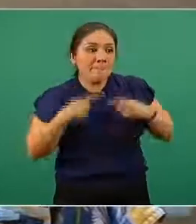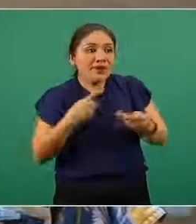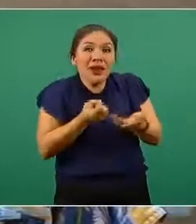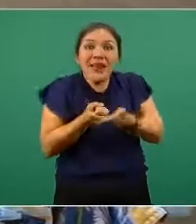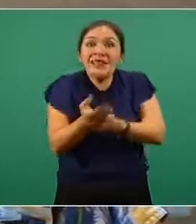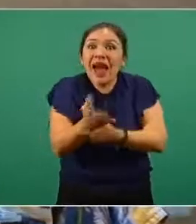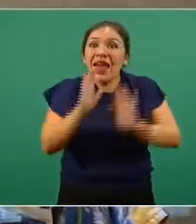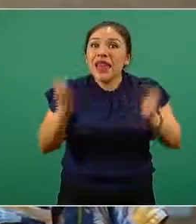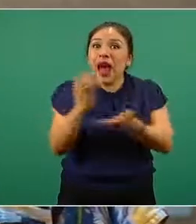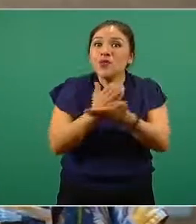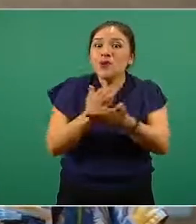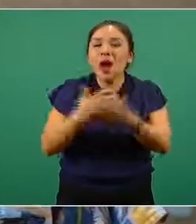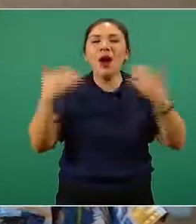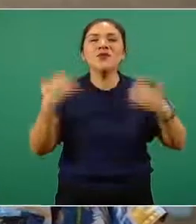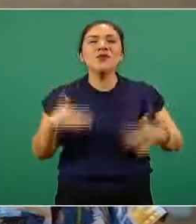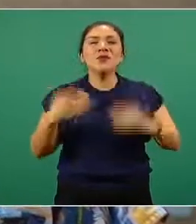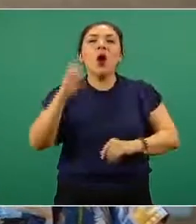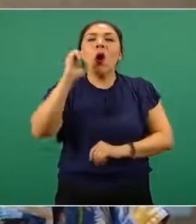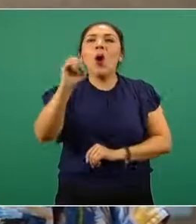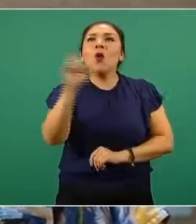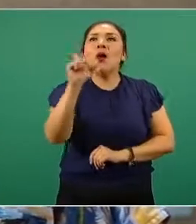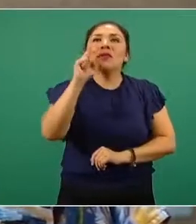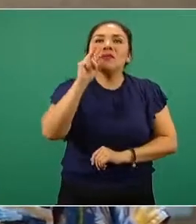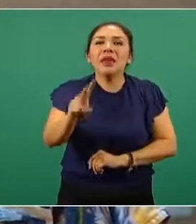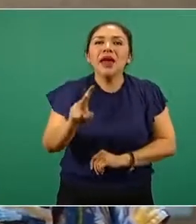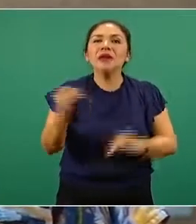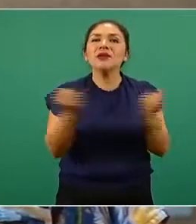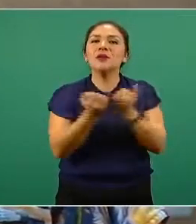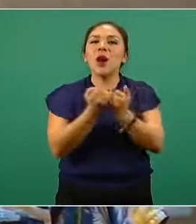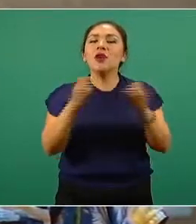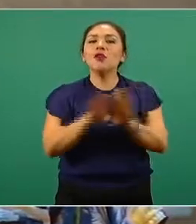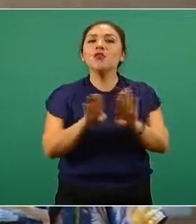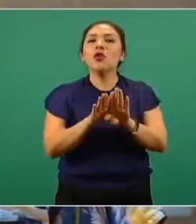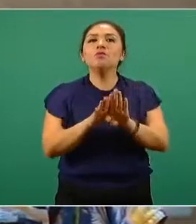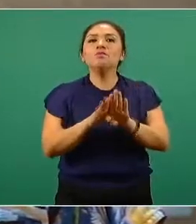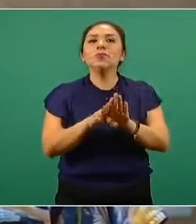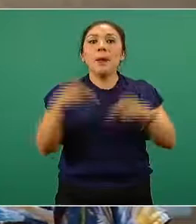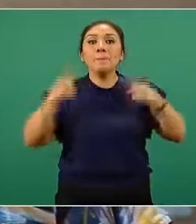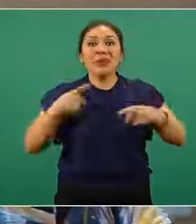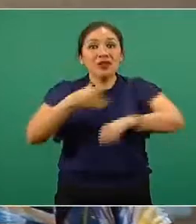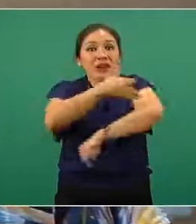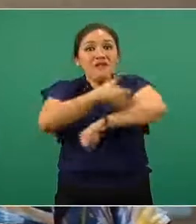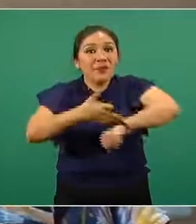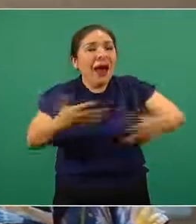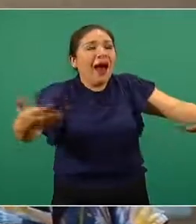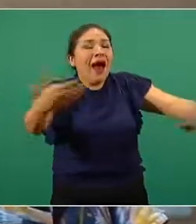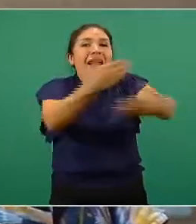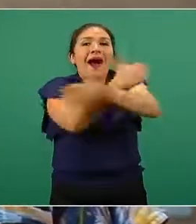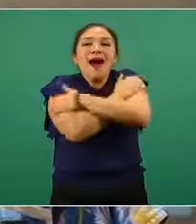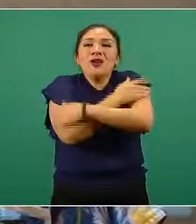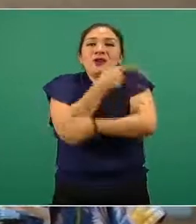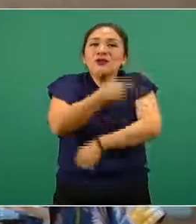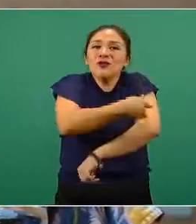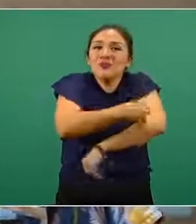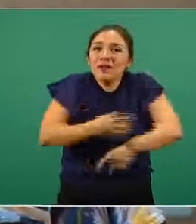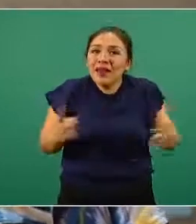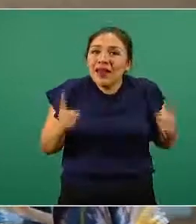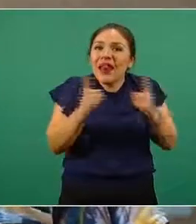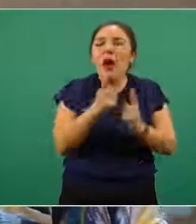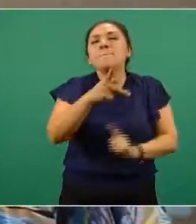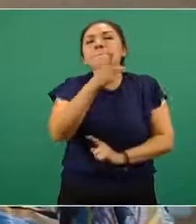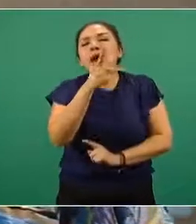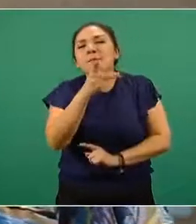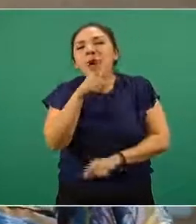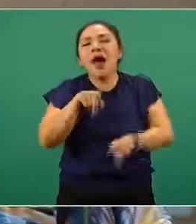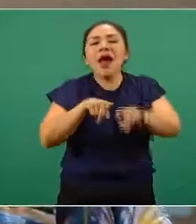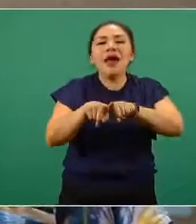y cuando vemos también cómo un familiar recibe otra vez a su papá,